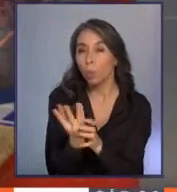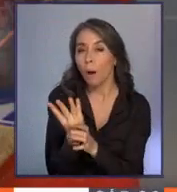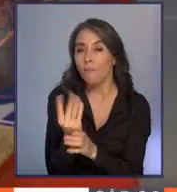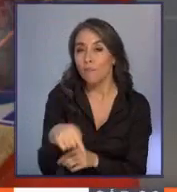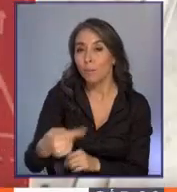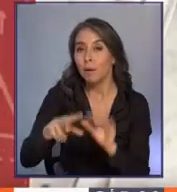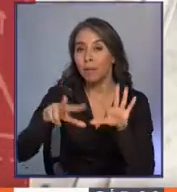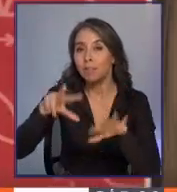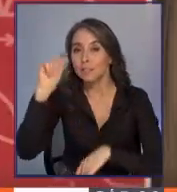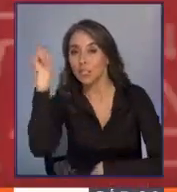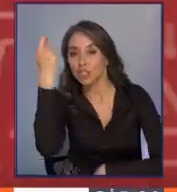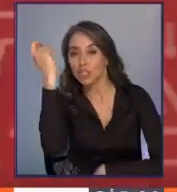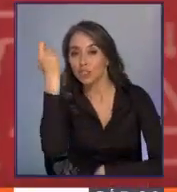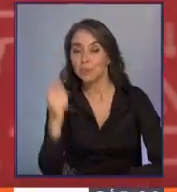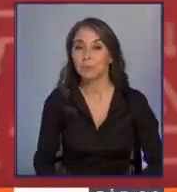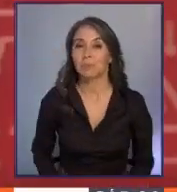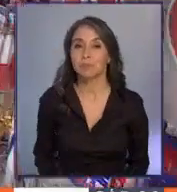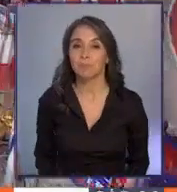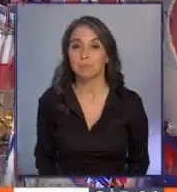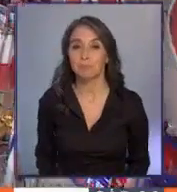18.